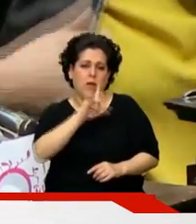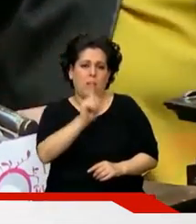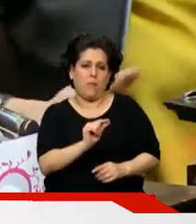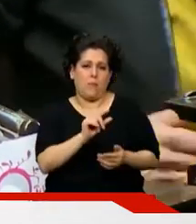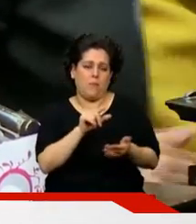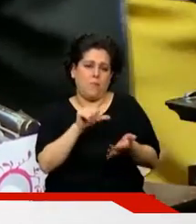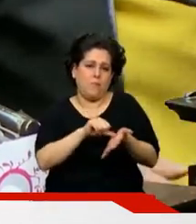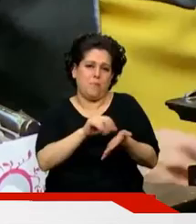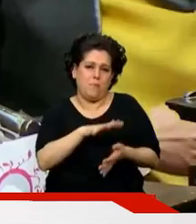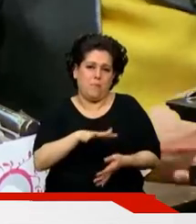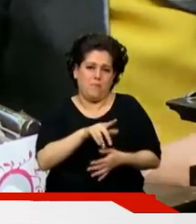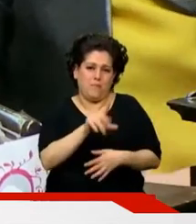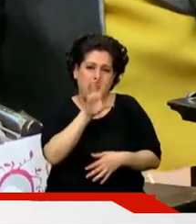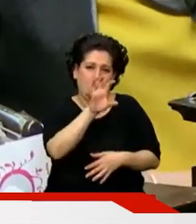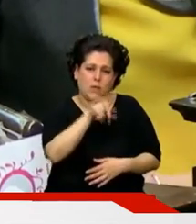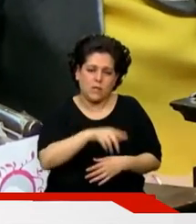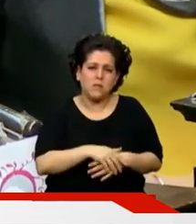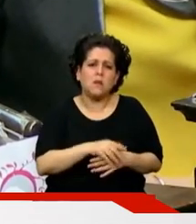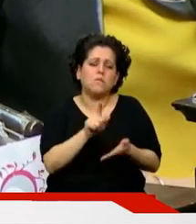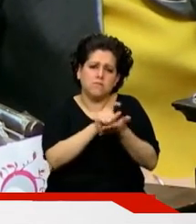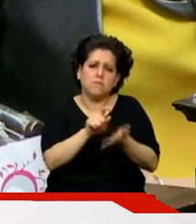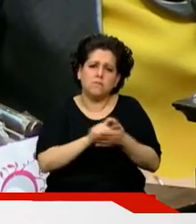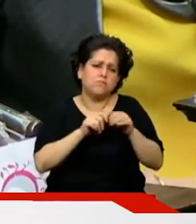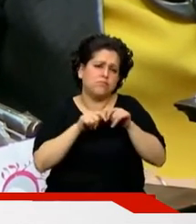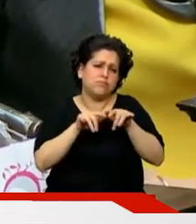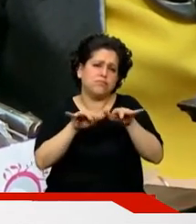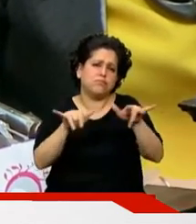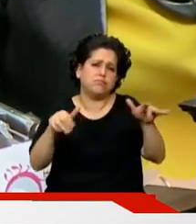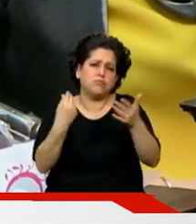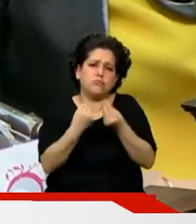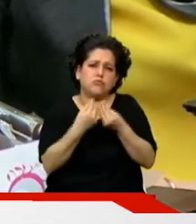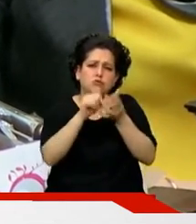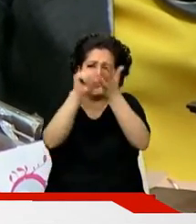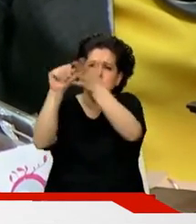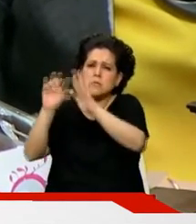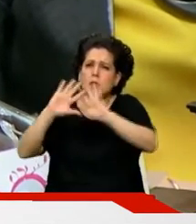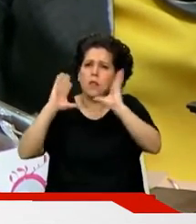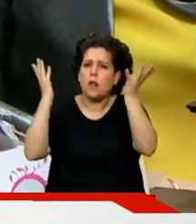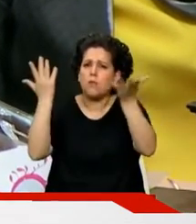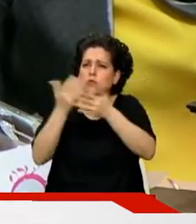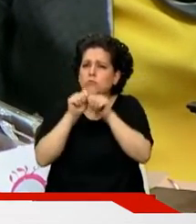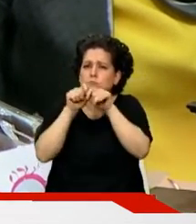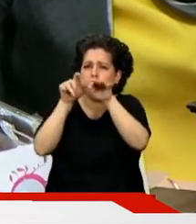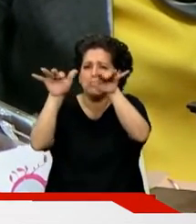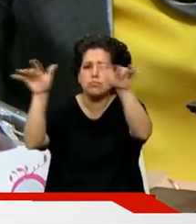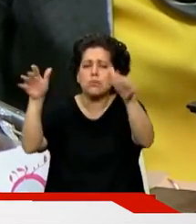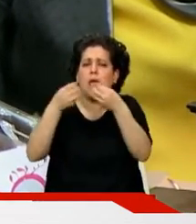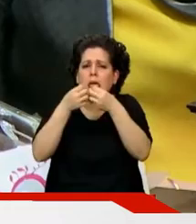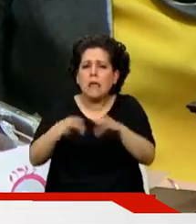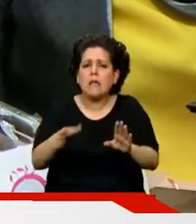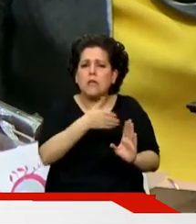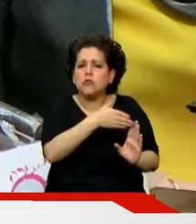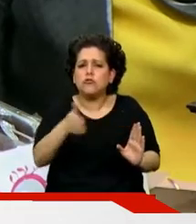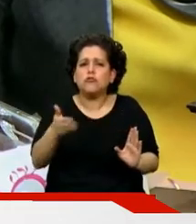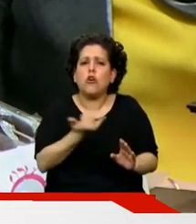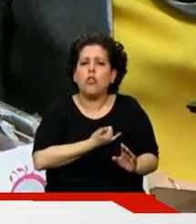viene importante para tratar allí en el Senado para San Juan, Gualberto? Y ahí veremos ahora la semana que viene, que nos vamos a volver